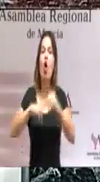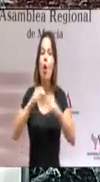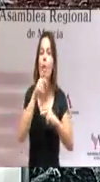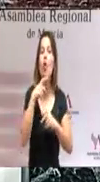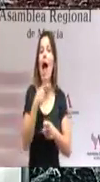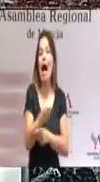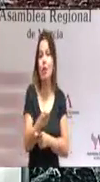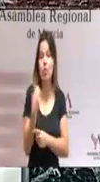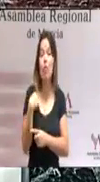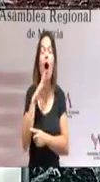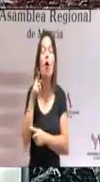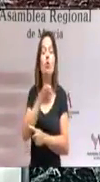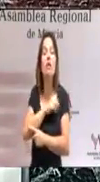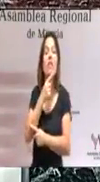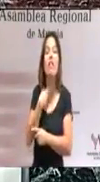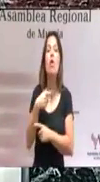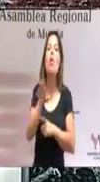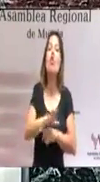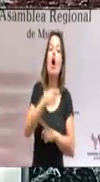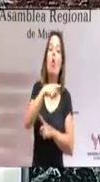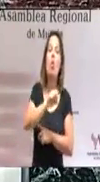usted nombraba, los del Guadalentín,